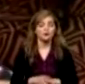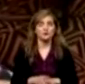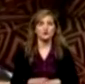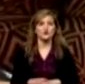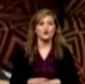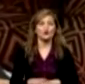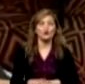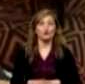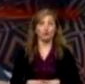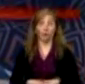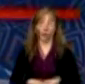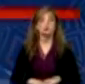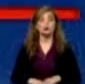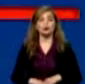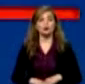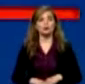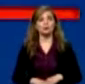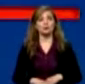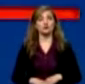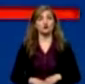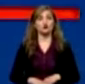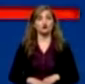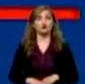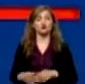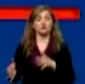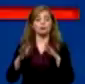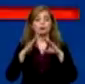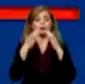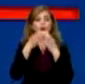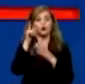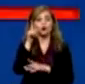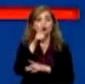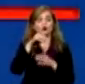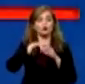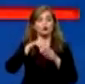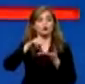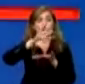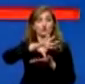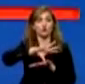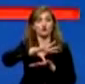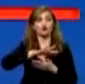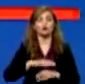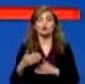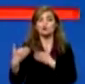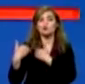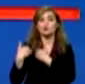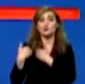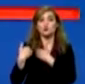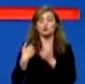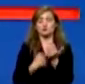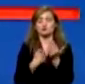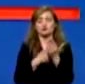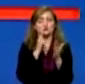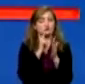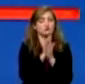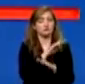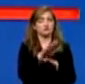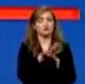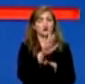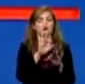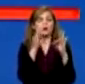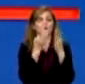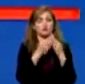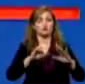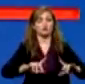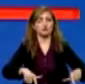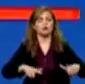Quiñones, 24 horas. La Comisión de Fiscalización de la Asamblea Nacional será la que analice la denuncia que vincula a familiares de